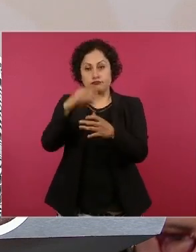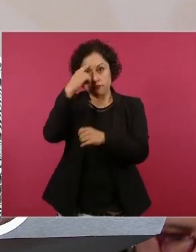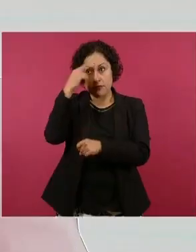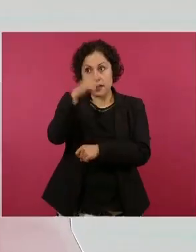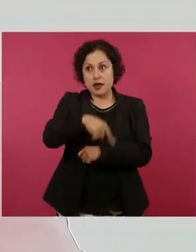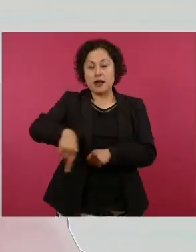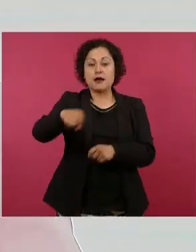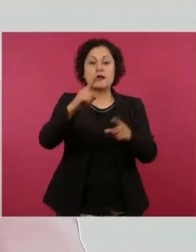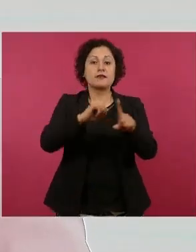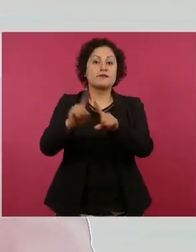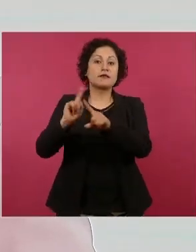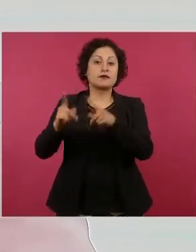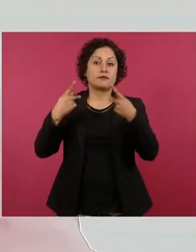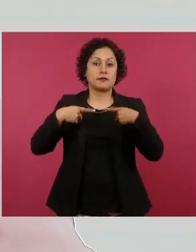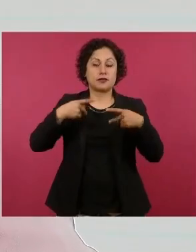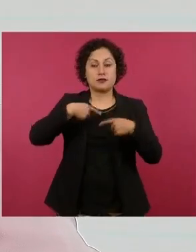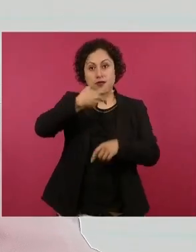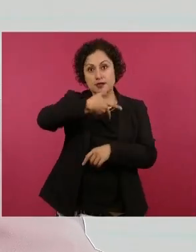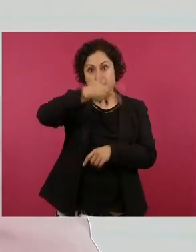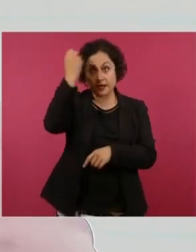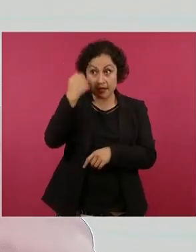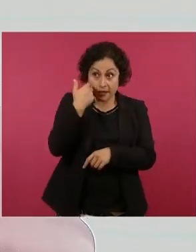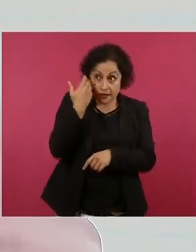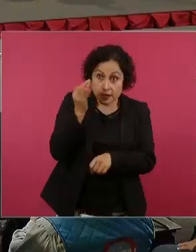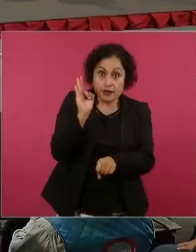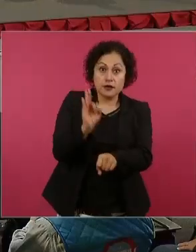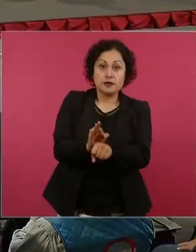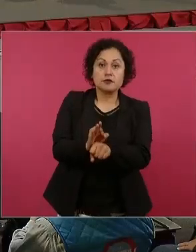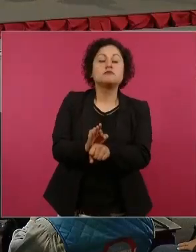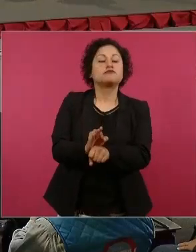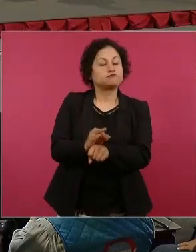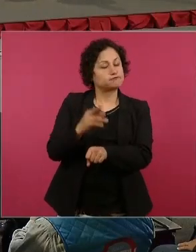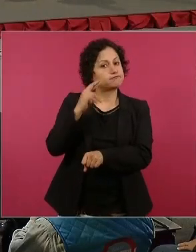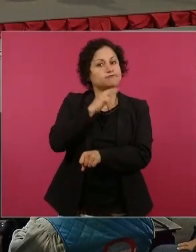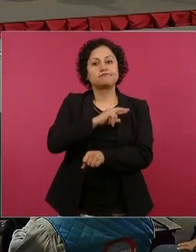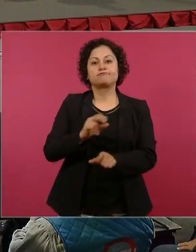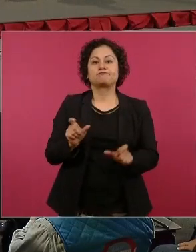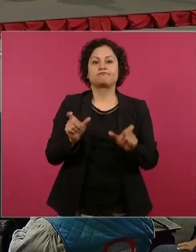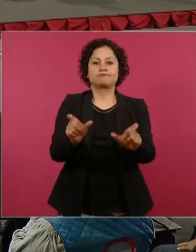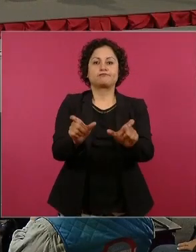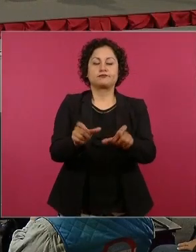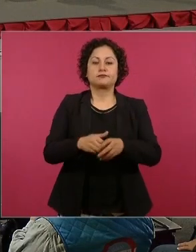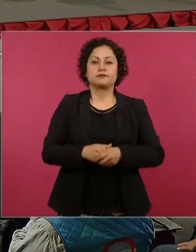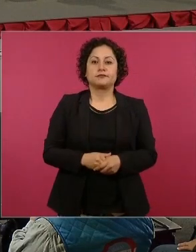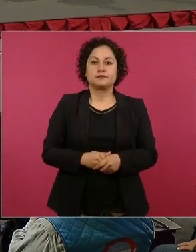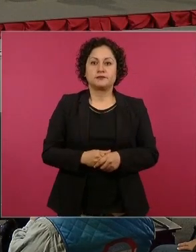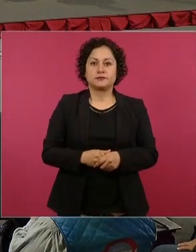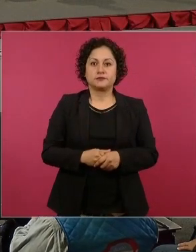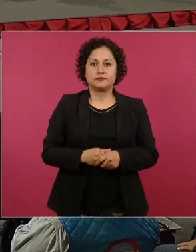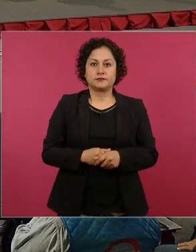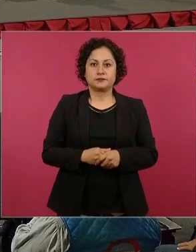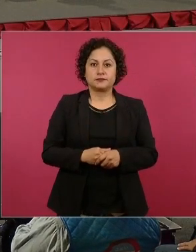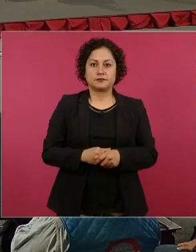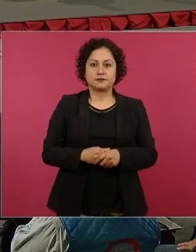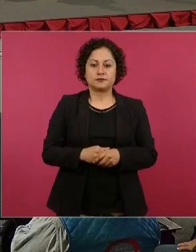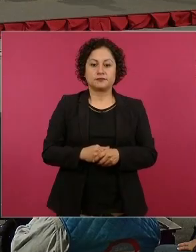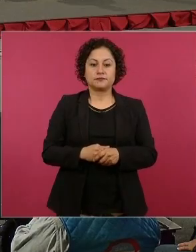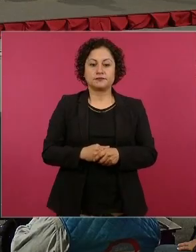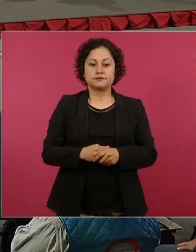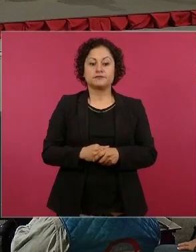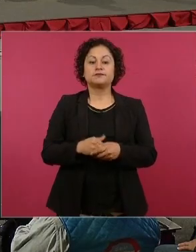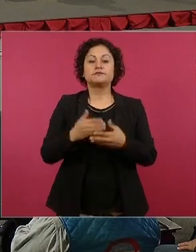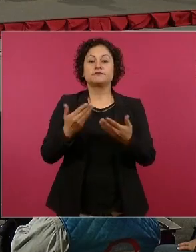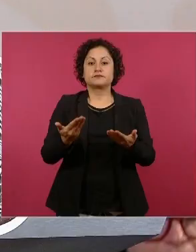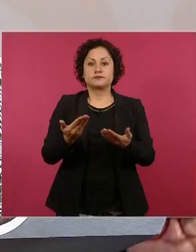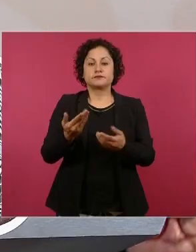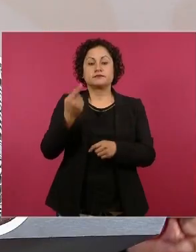protección se les proporcione de manera inmediata. Por último, el cuarto tema, informar